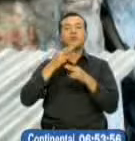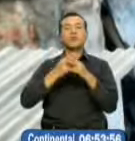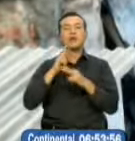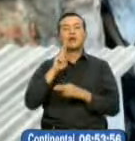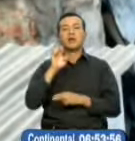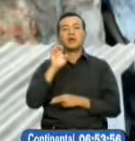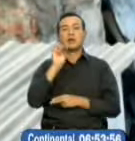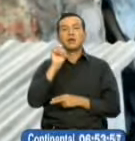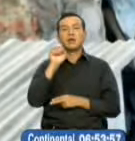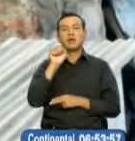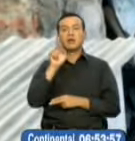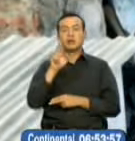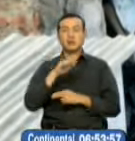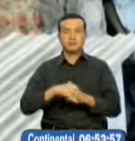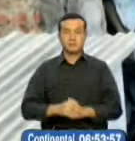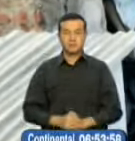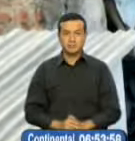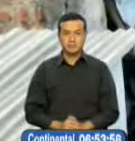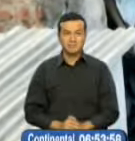Remar.